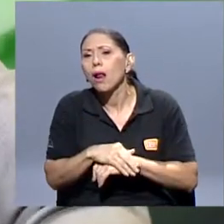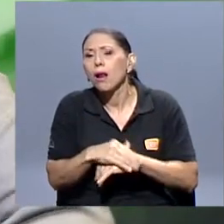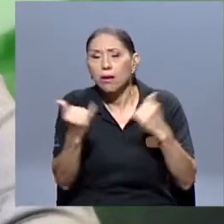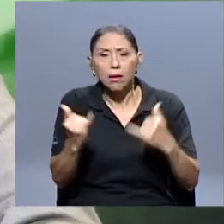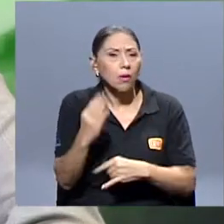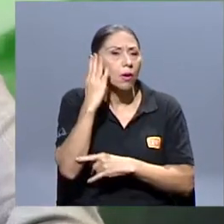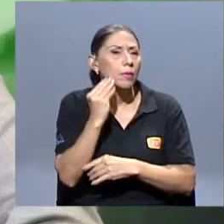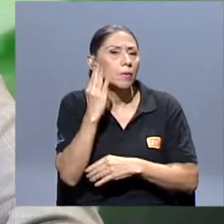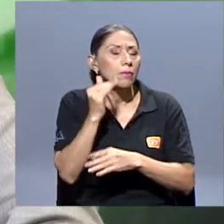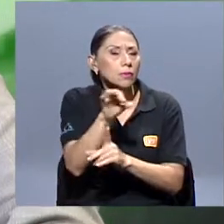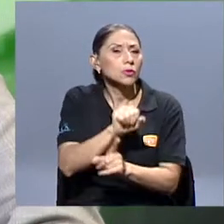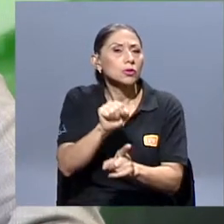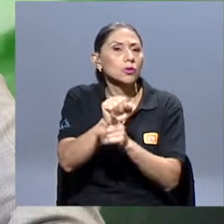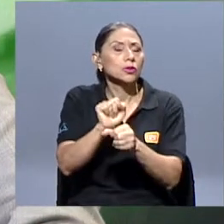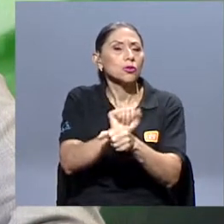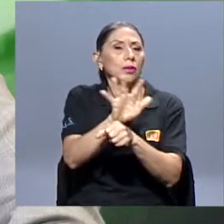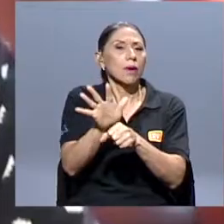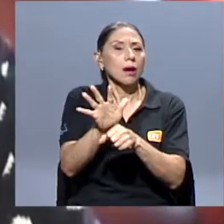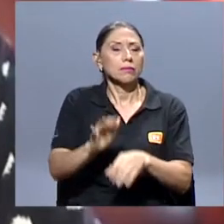viviendo en pandemia?